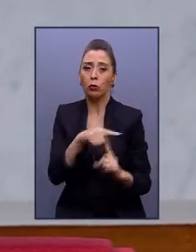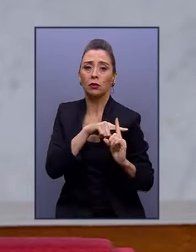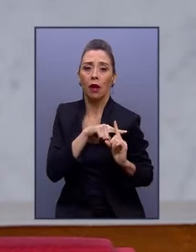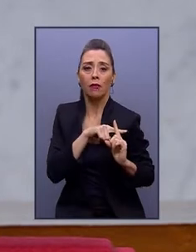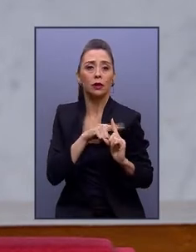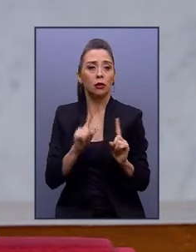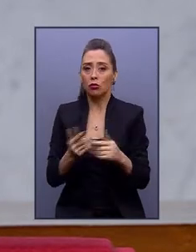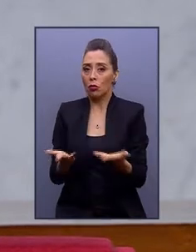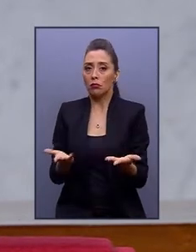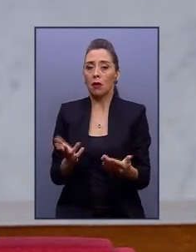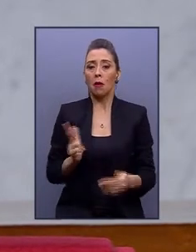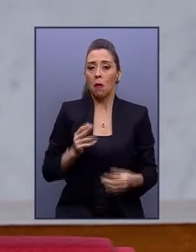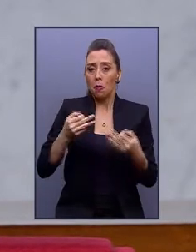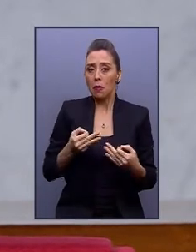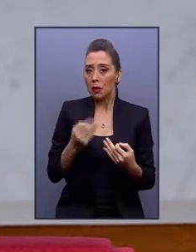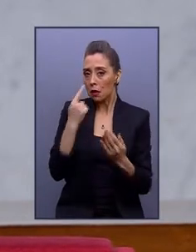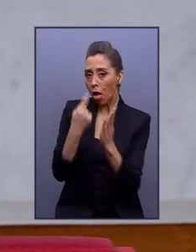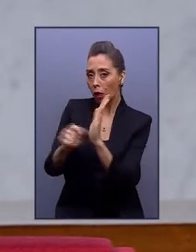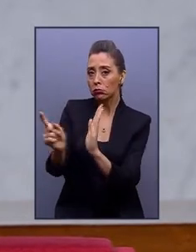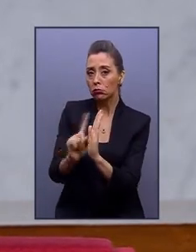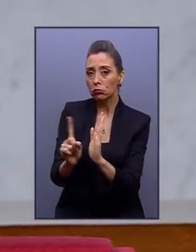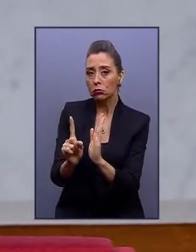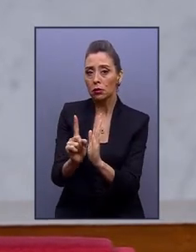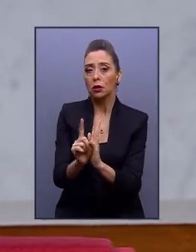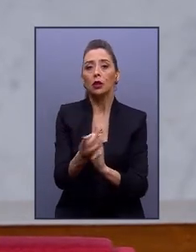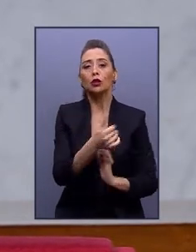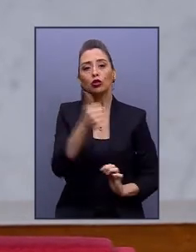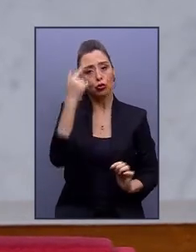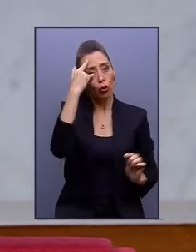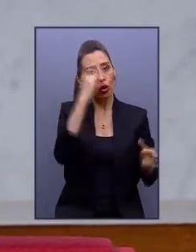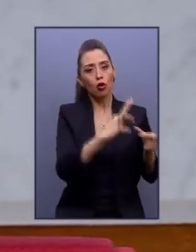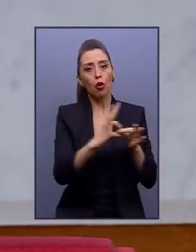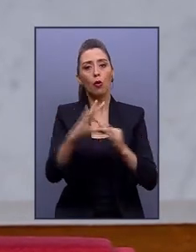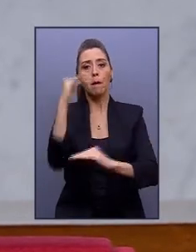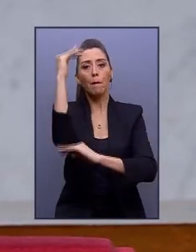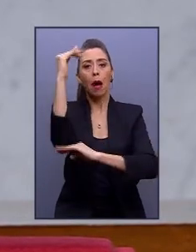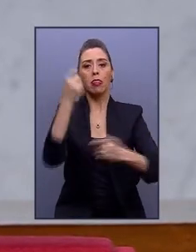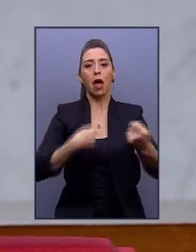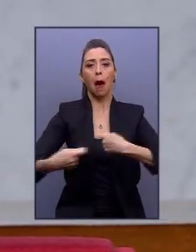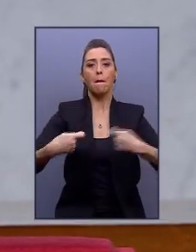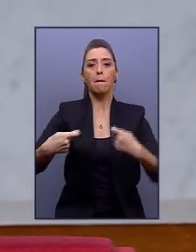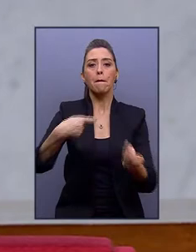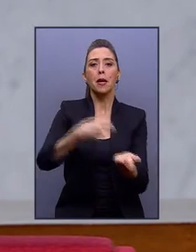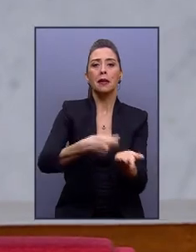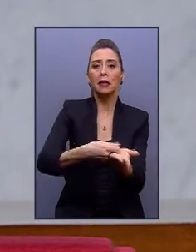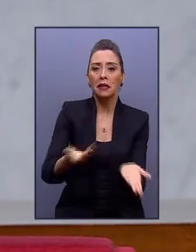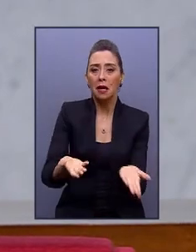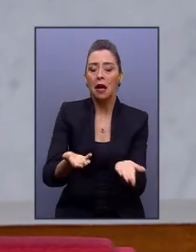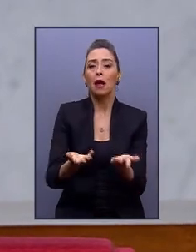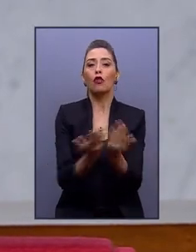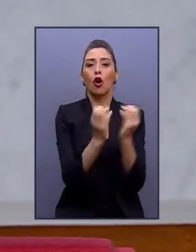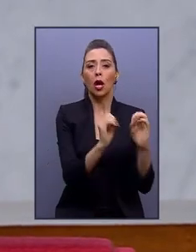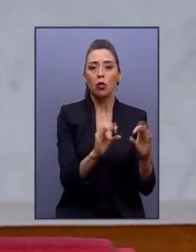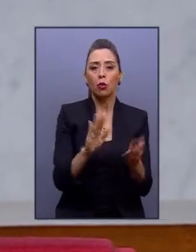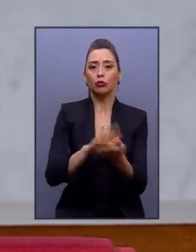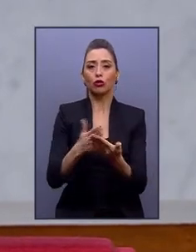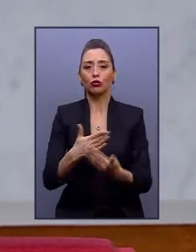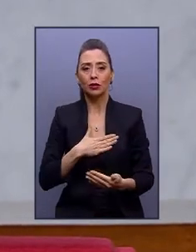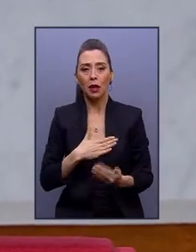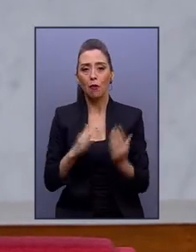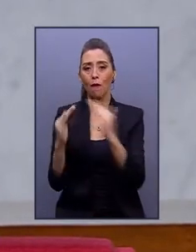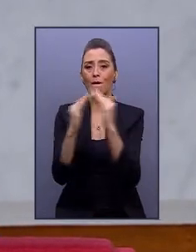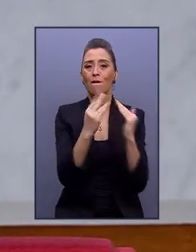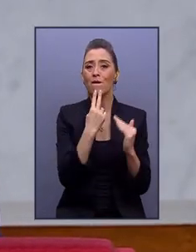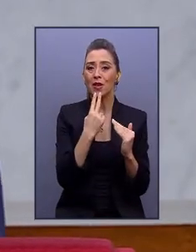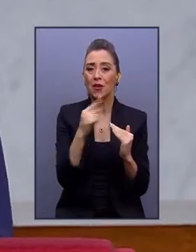dignidad no se reconoce. Que se impera la pura lógica de mercado, temas vitales como la educación, la salud o la